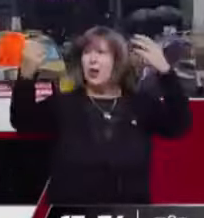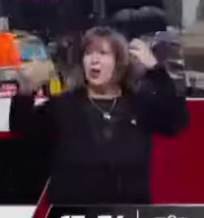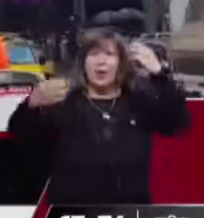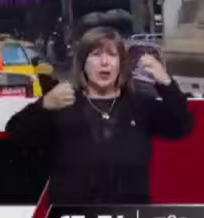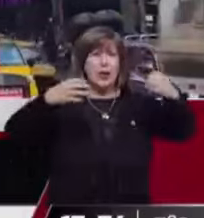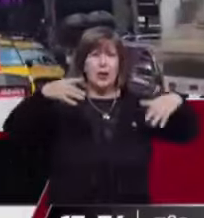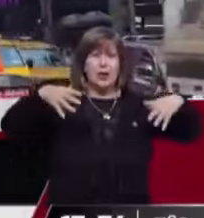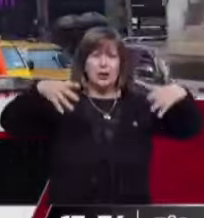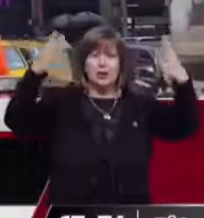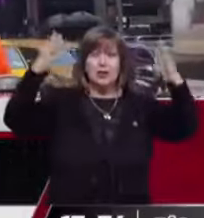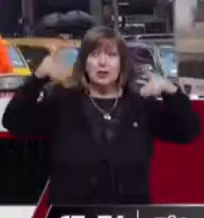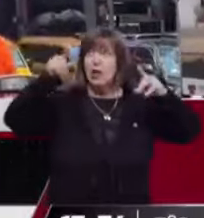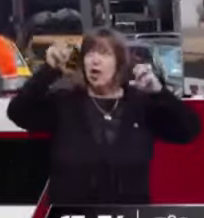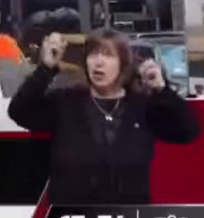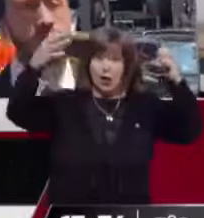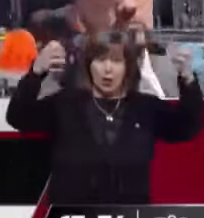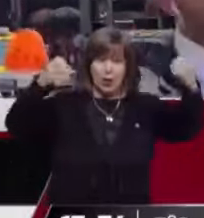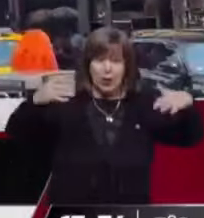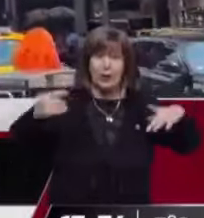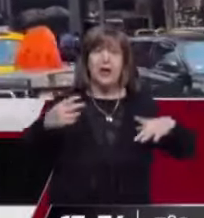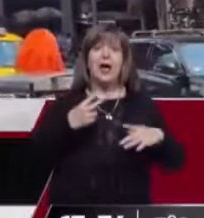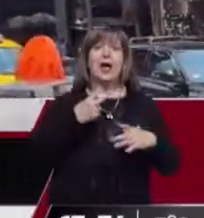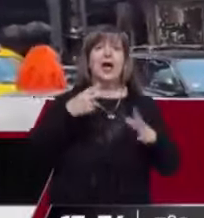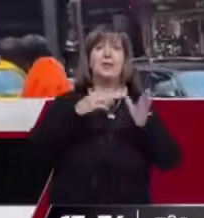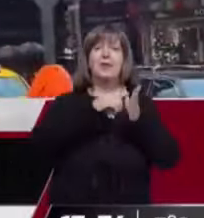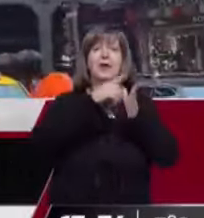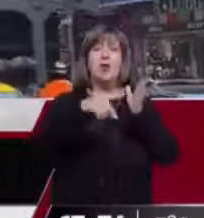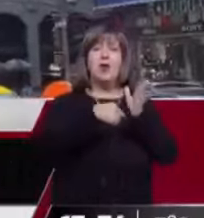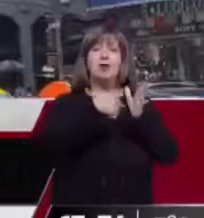energía solar. ¿Eh? Desde hace unos años son así para